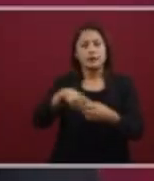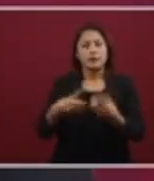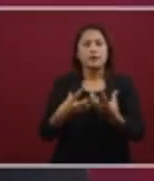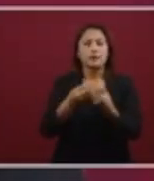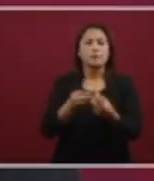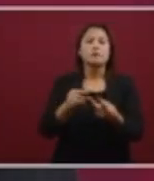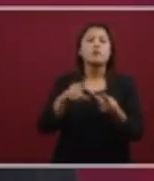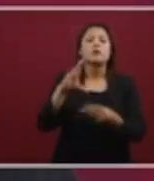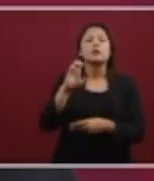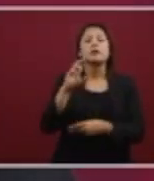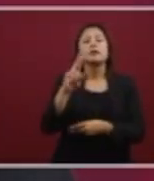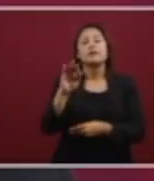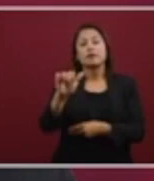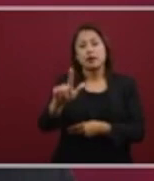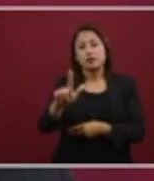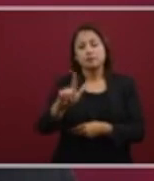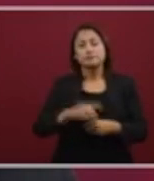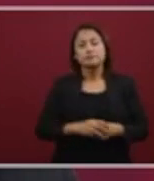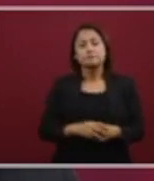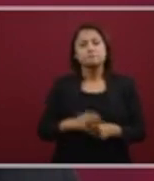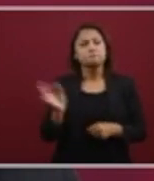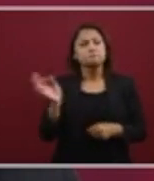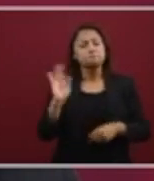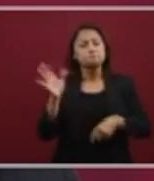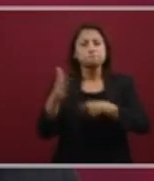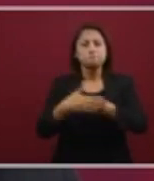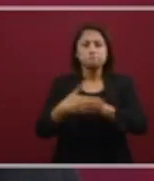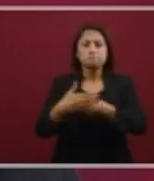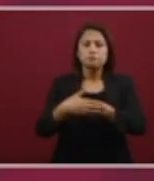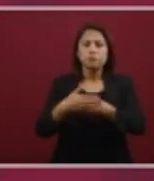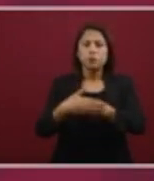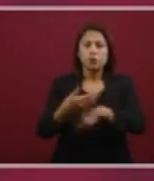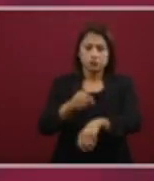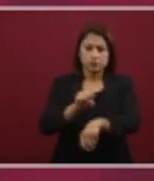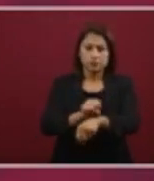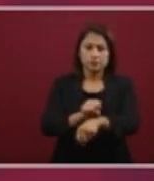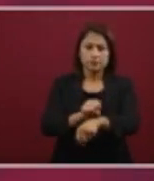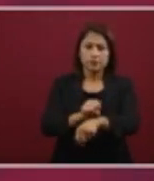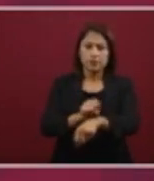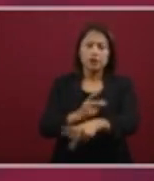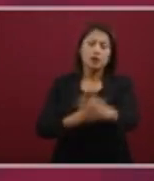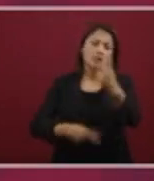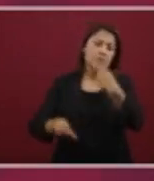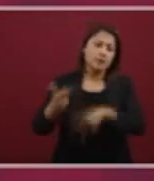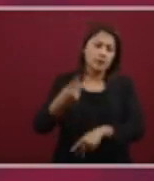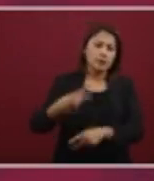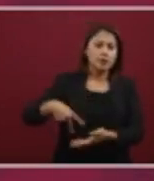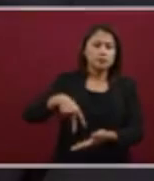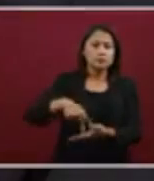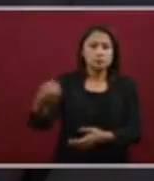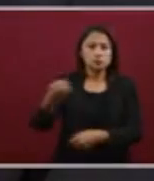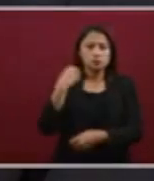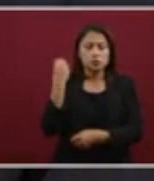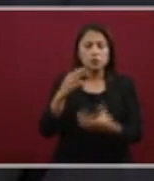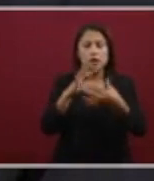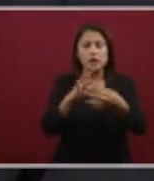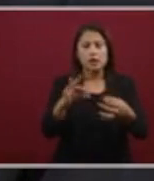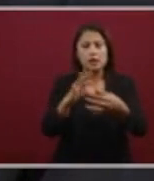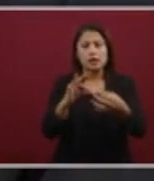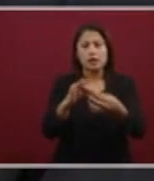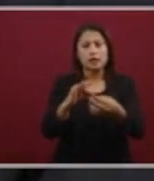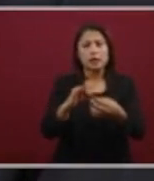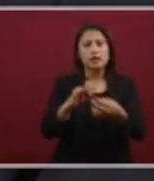Es muy probable que la semana próxima esté ella con ustedes y esté el secretario